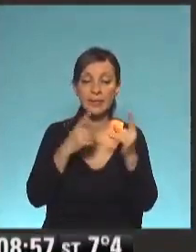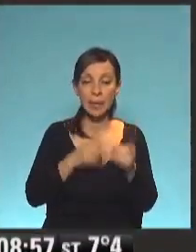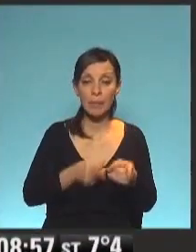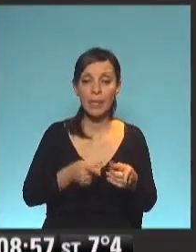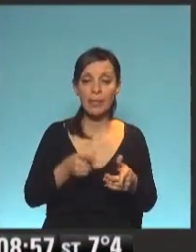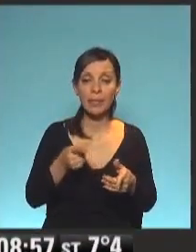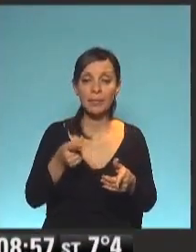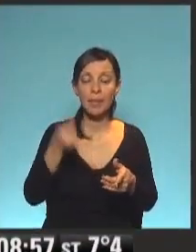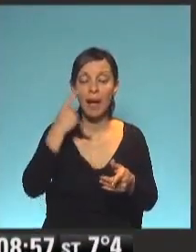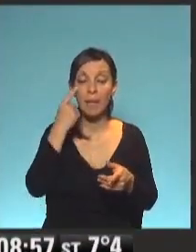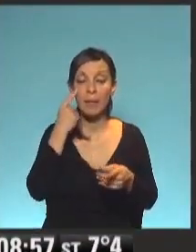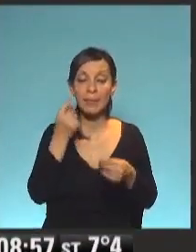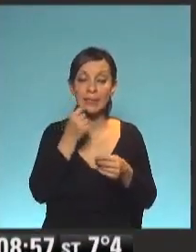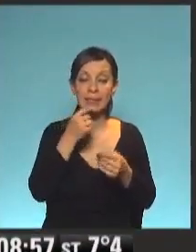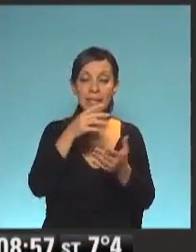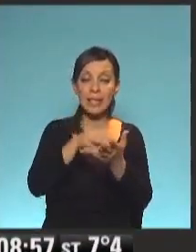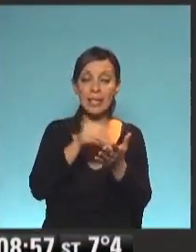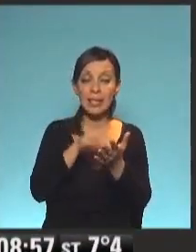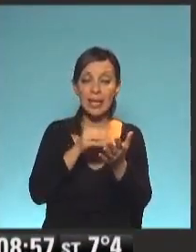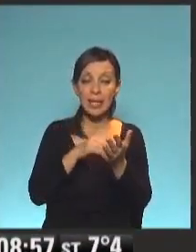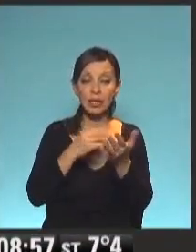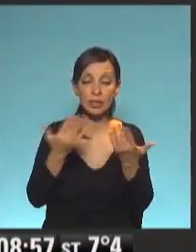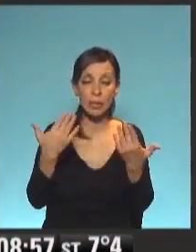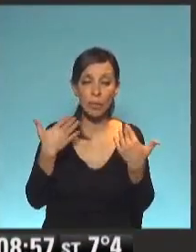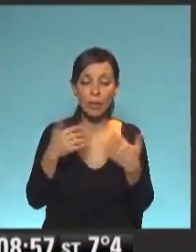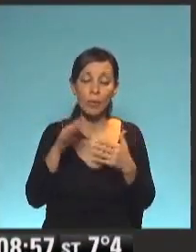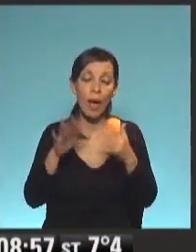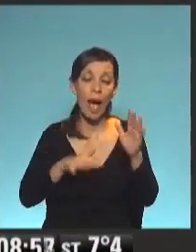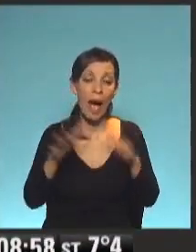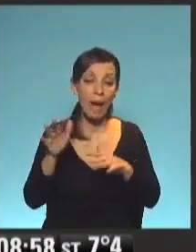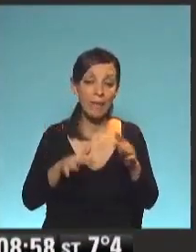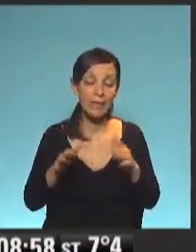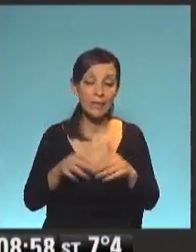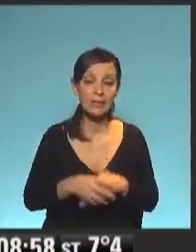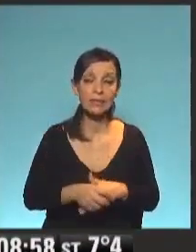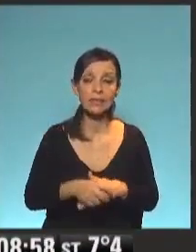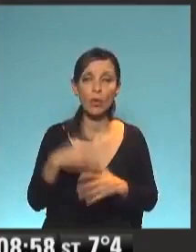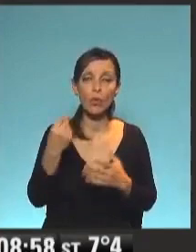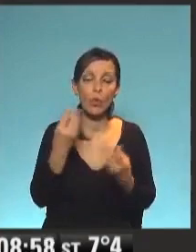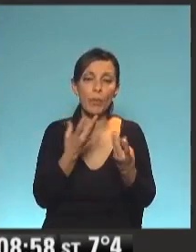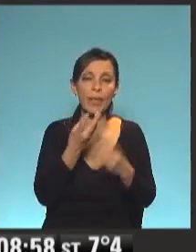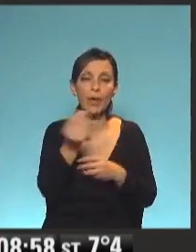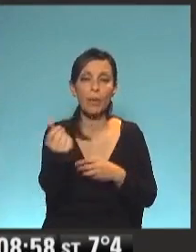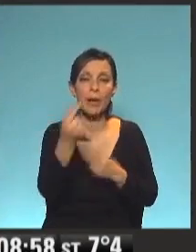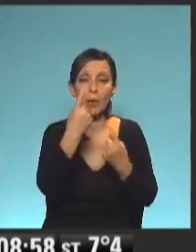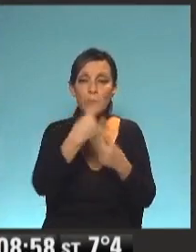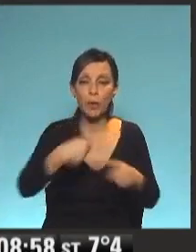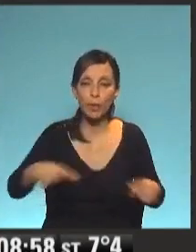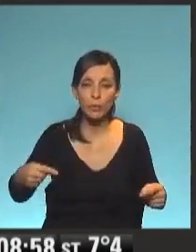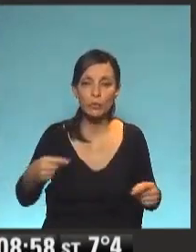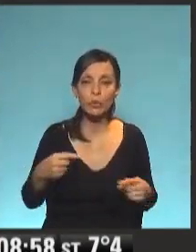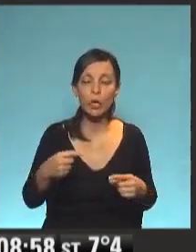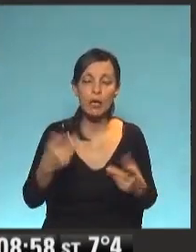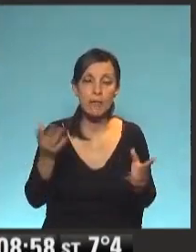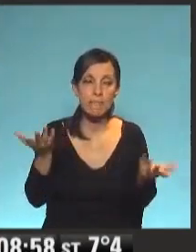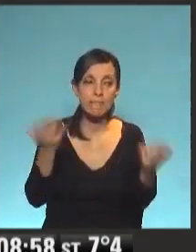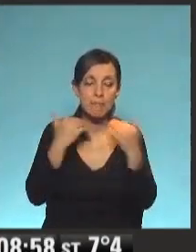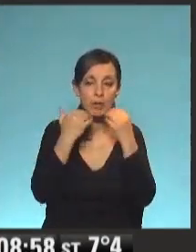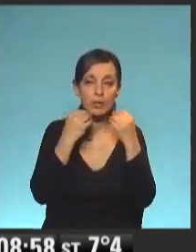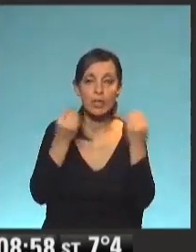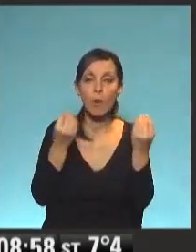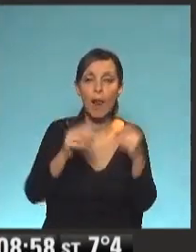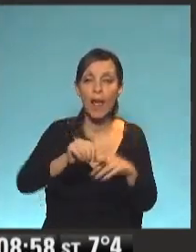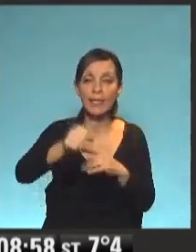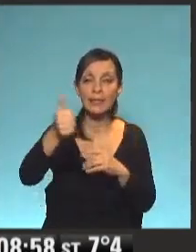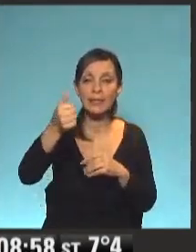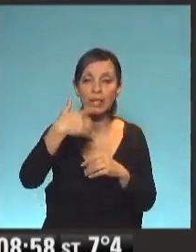la aplicabilidad en terreno, ¿no? Porque, digamos, muchas veces uno puede adquirir un producto y no tener en claro cuál va a ser el éxito en la